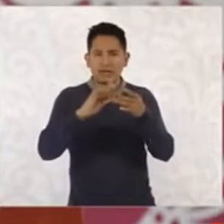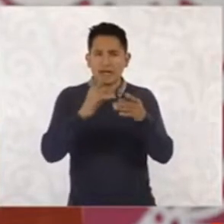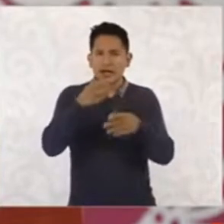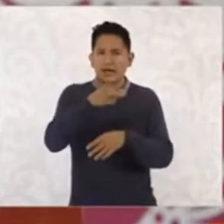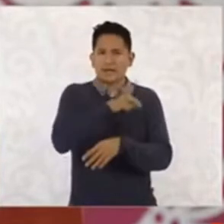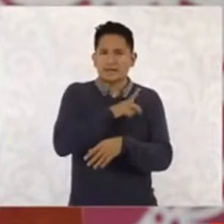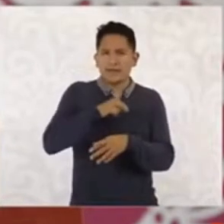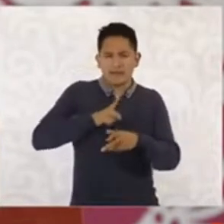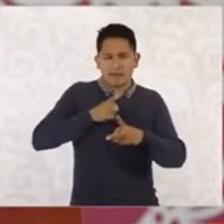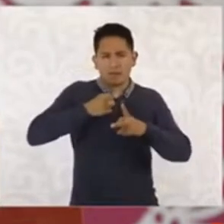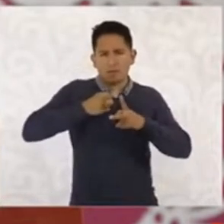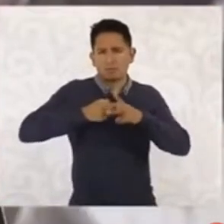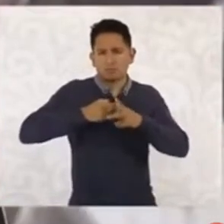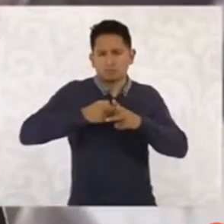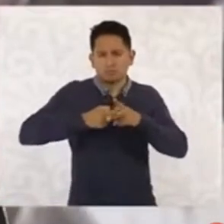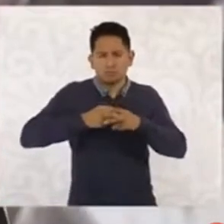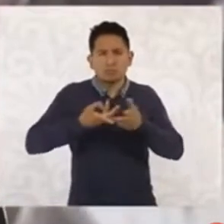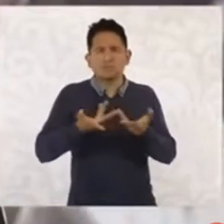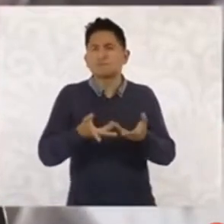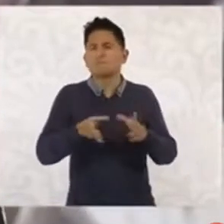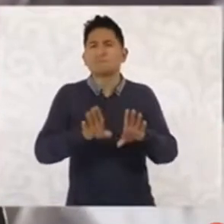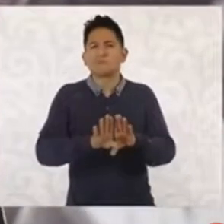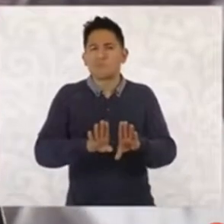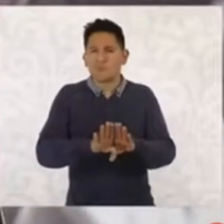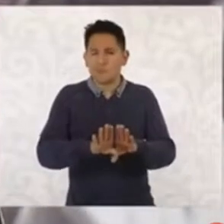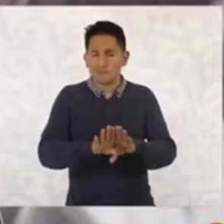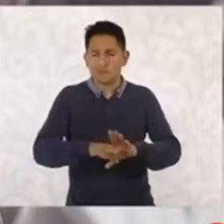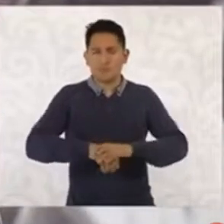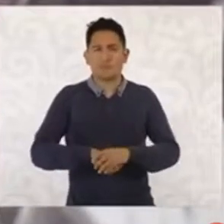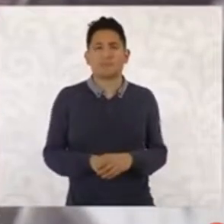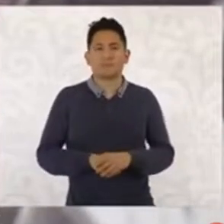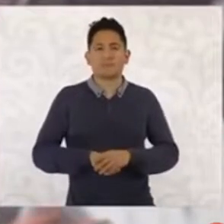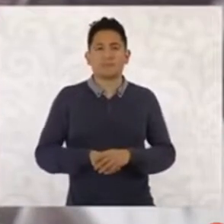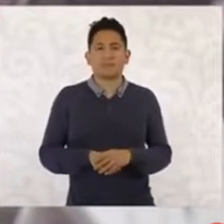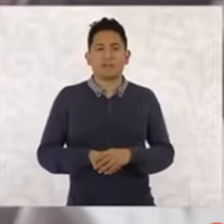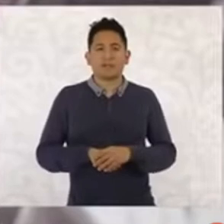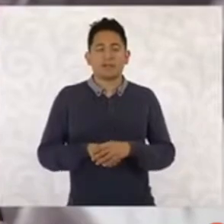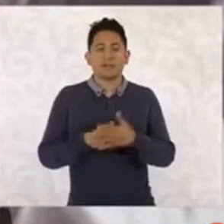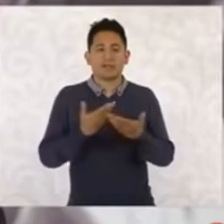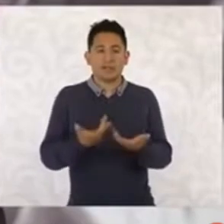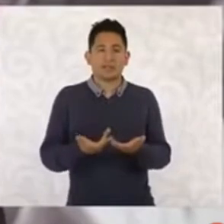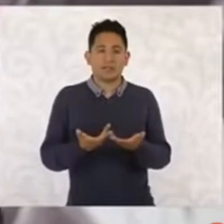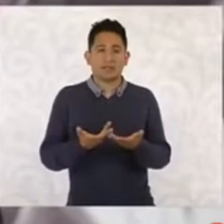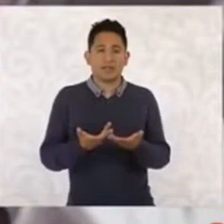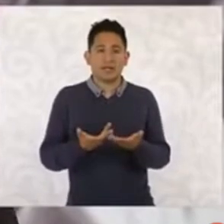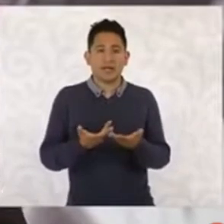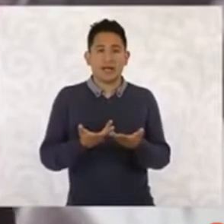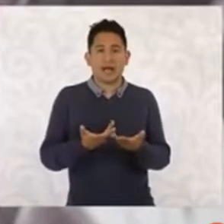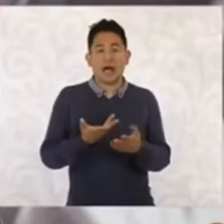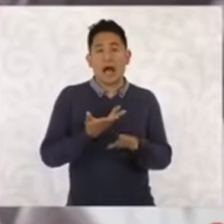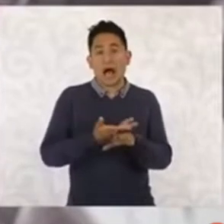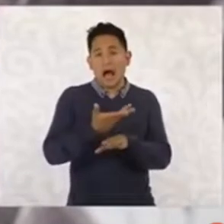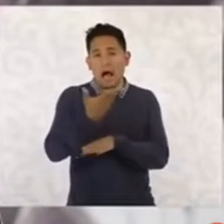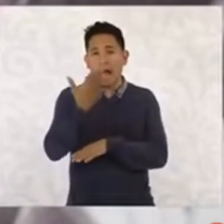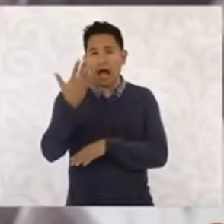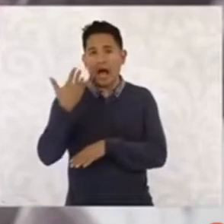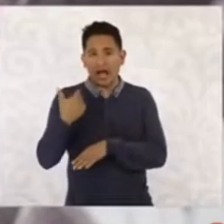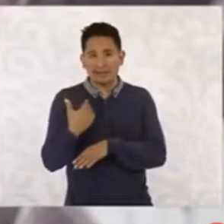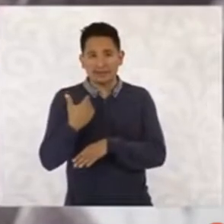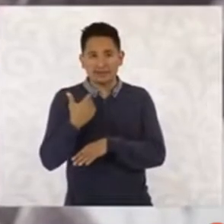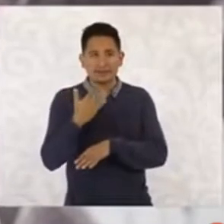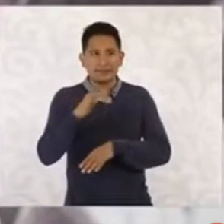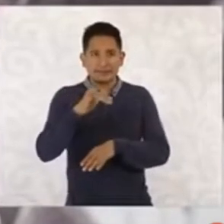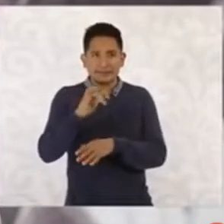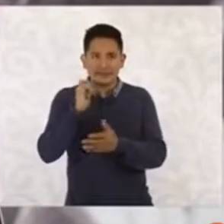adeudo tan grande y qué figura fiscal aplicaba antes, luego por qué ya no